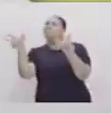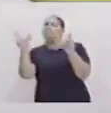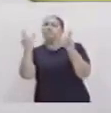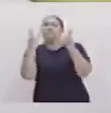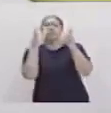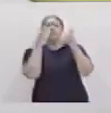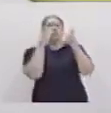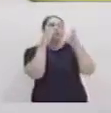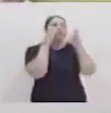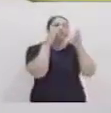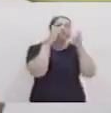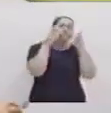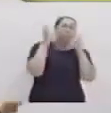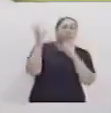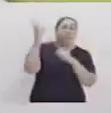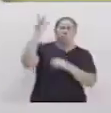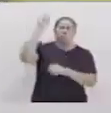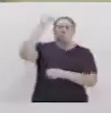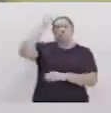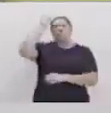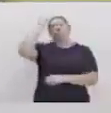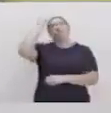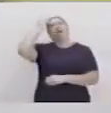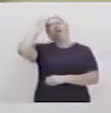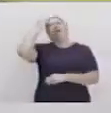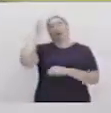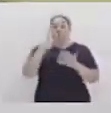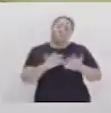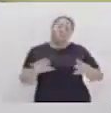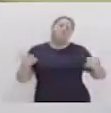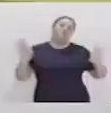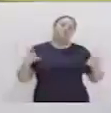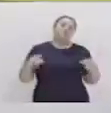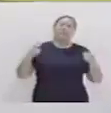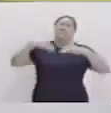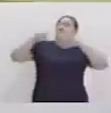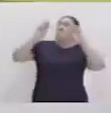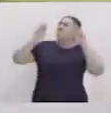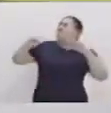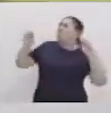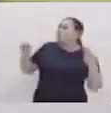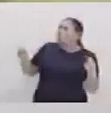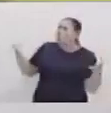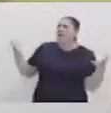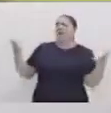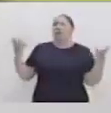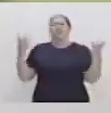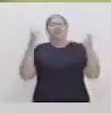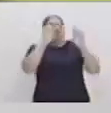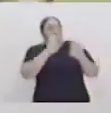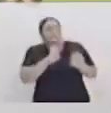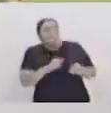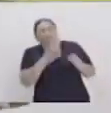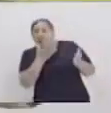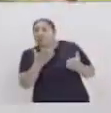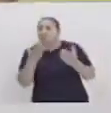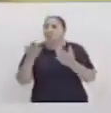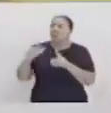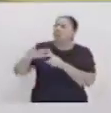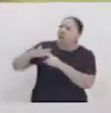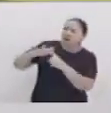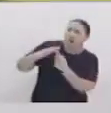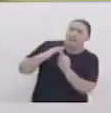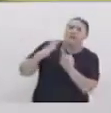imágenes, y los compositores se inspiran en paisajes, en personas, en situaciones, y vienen